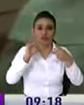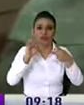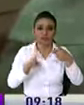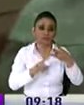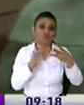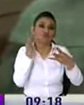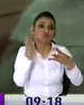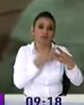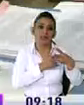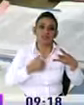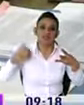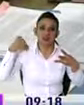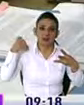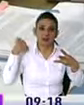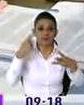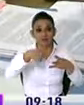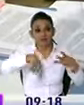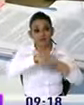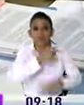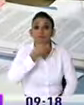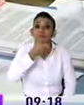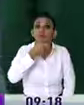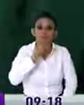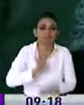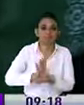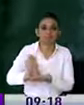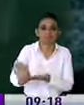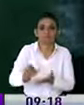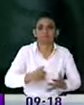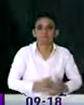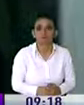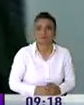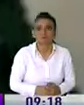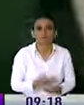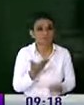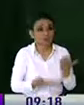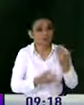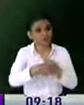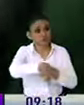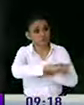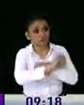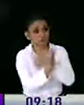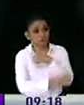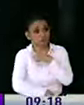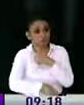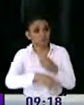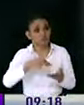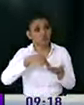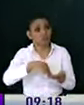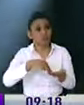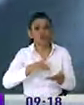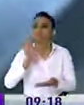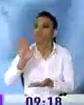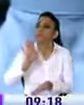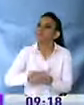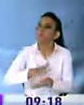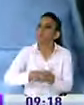Rivadeneira. Ninguna de ellas accedió a hablar con la prensa. ¿Es posible que le sancionen a los miembros por haber tomado una rueda de prensa,